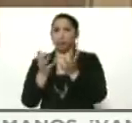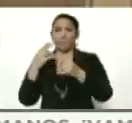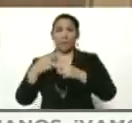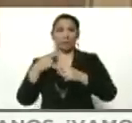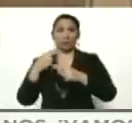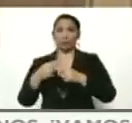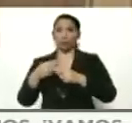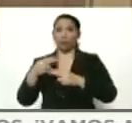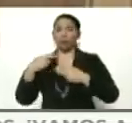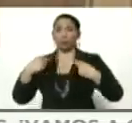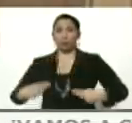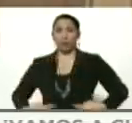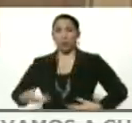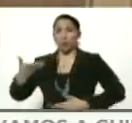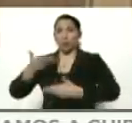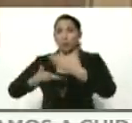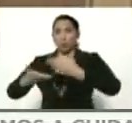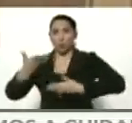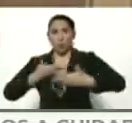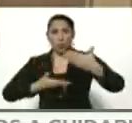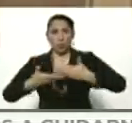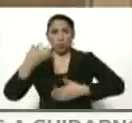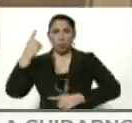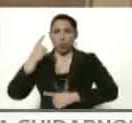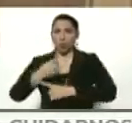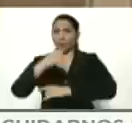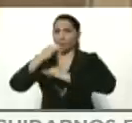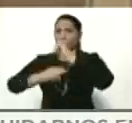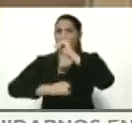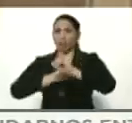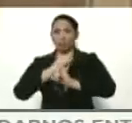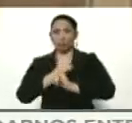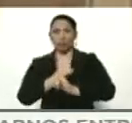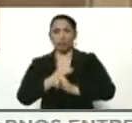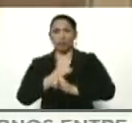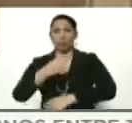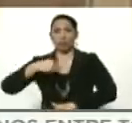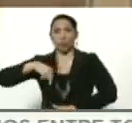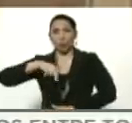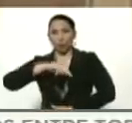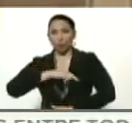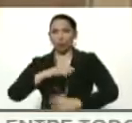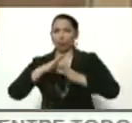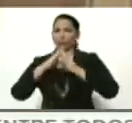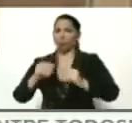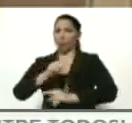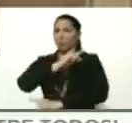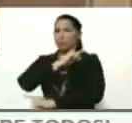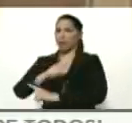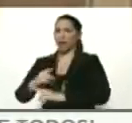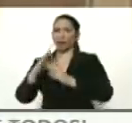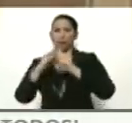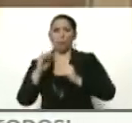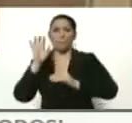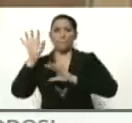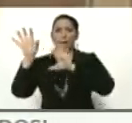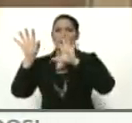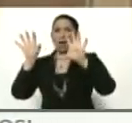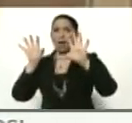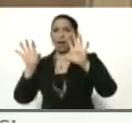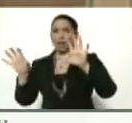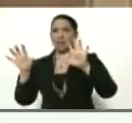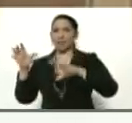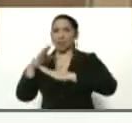la cooperación y la solidaridad internacional. Estamos todos obligados, todos los países, todos